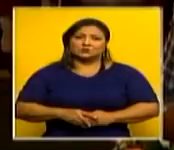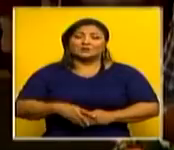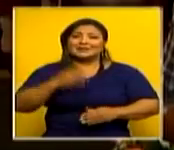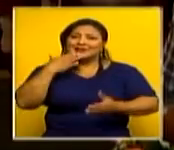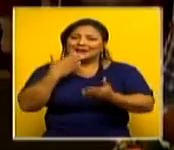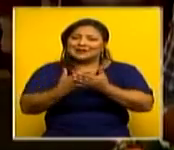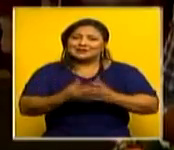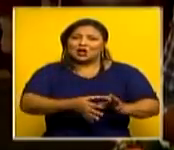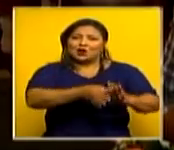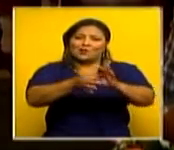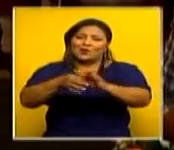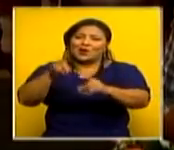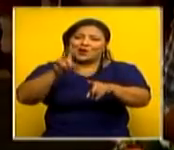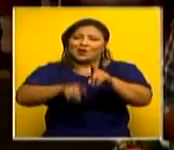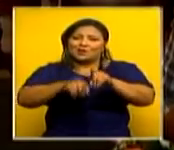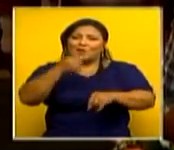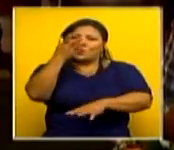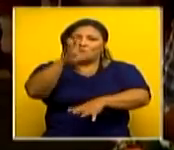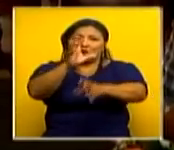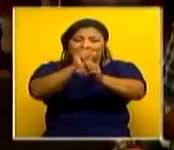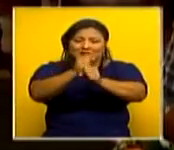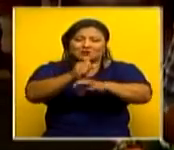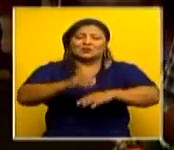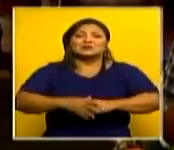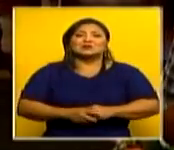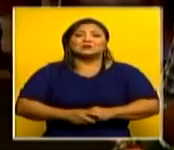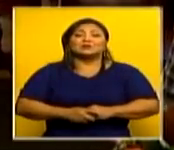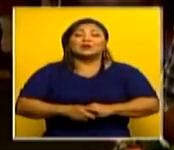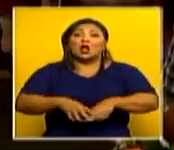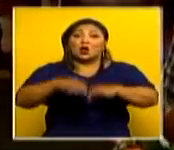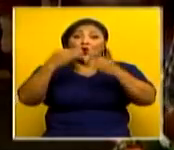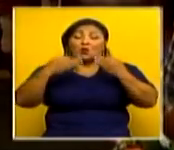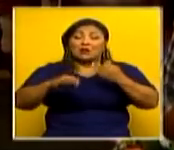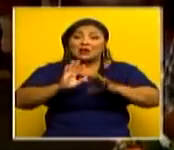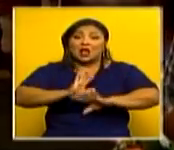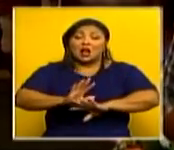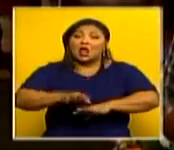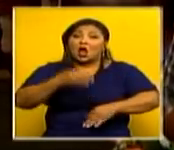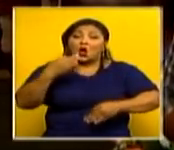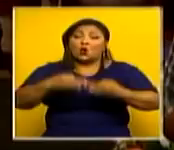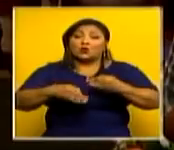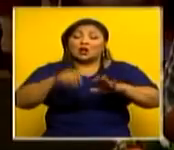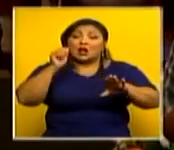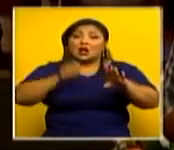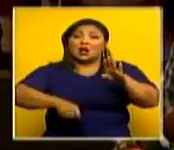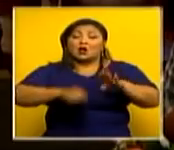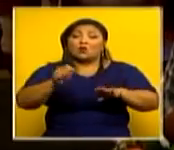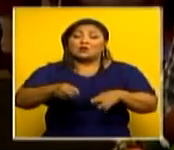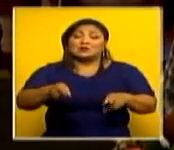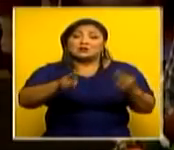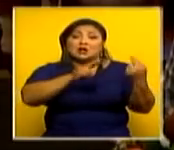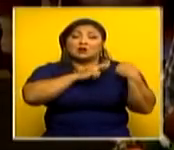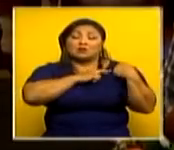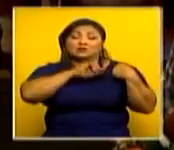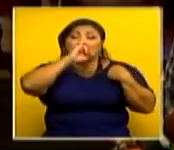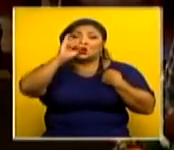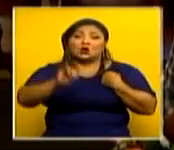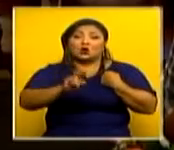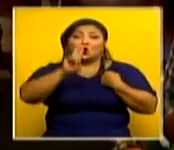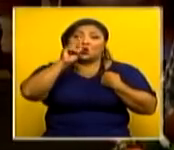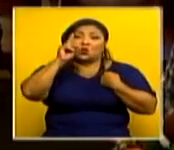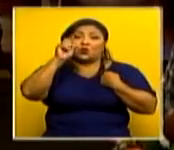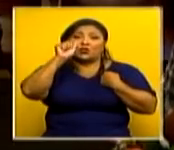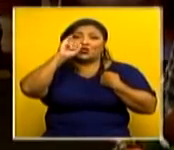Gracias, compañeros, amigos, televidentes, muy buenas noches. Tras cumplirse la audiencia, la jueza encargada de este caso, Judith Naranjo,